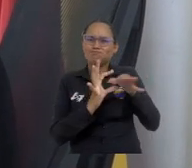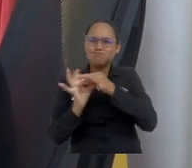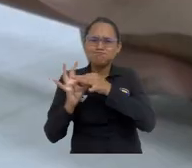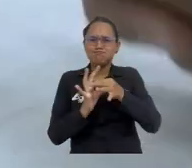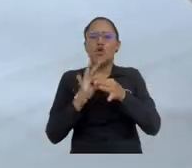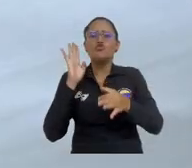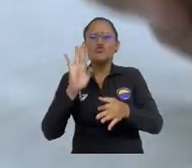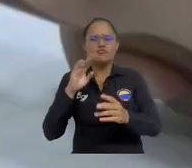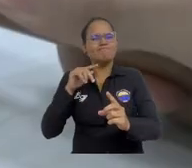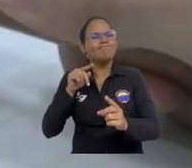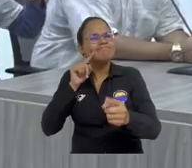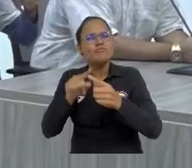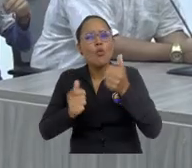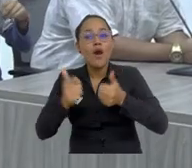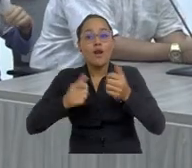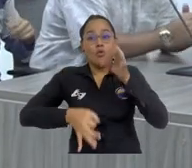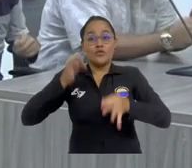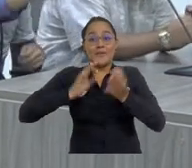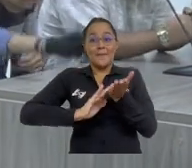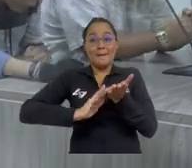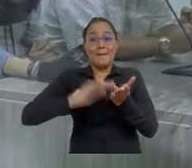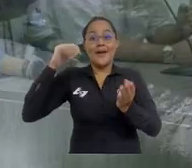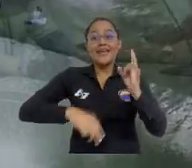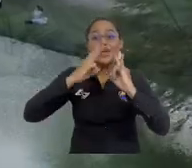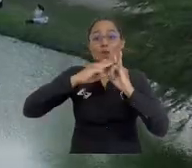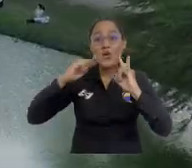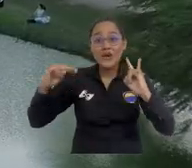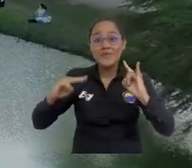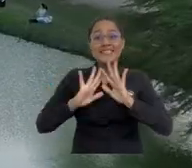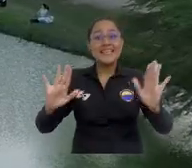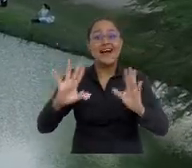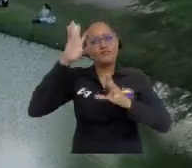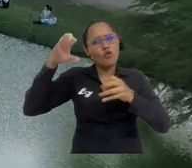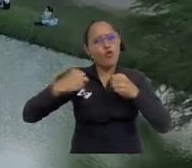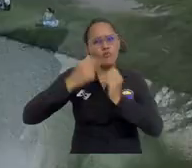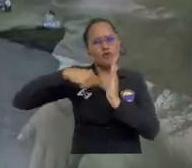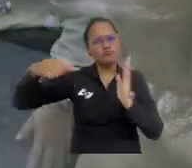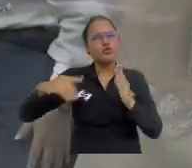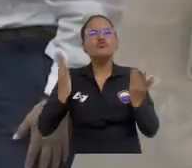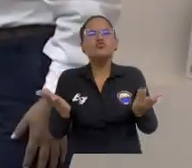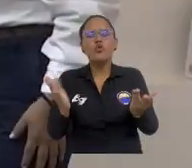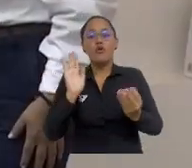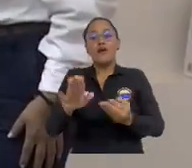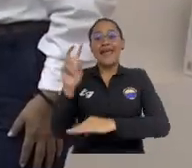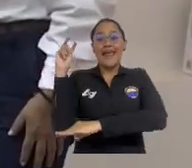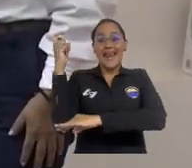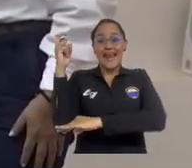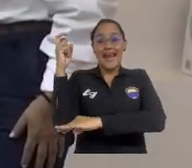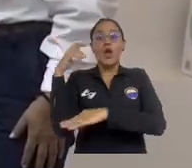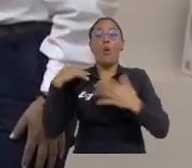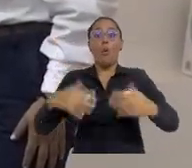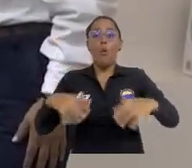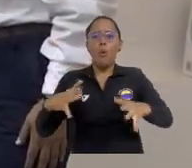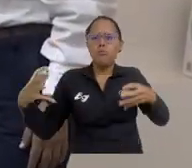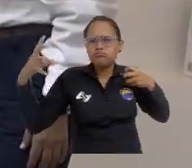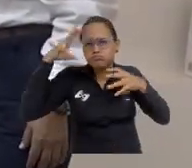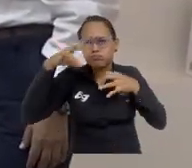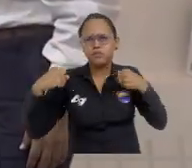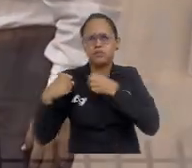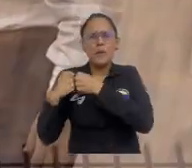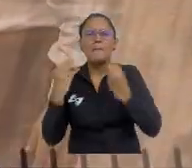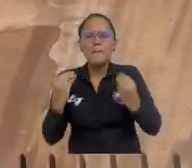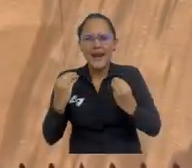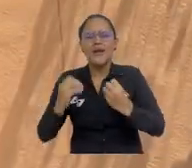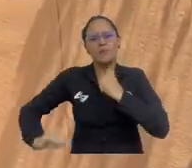con el fin de crear sinergia en pro de la justicia restaurativa, la Universidad del Magdalena suscribió convenio interadministrativo con la Fiscalía General